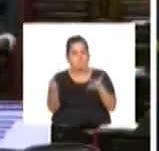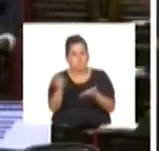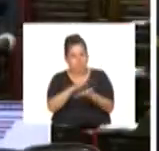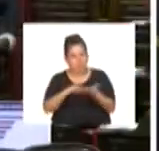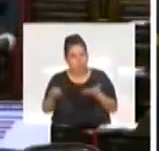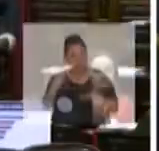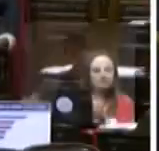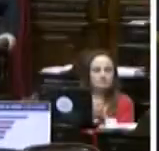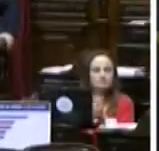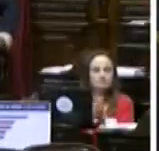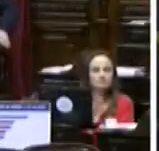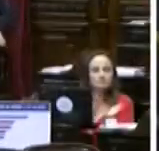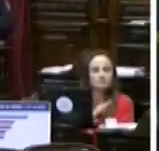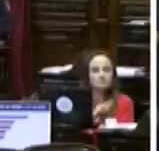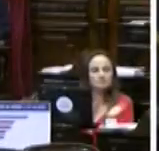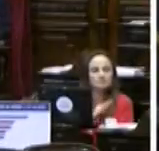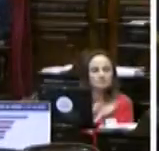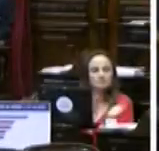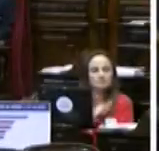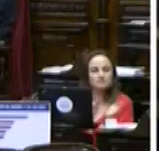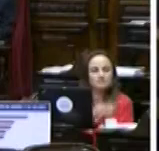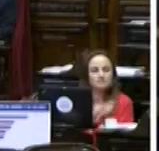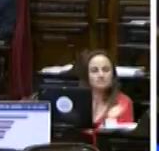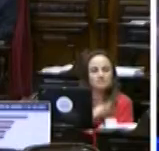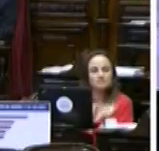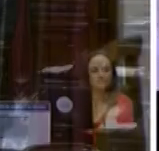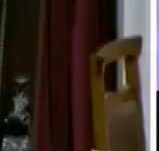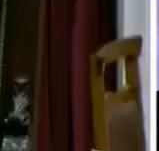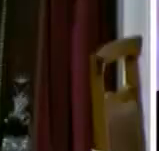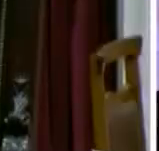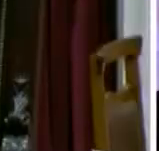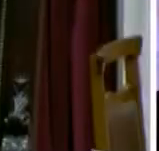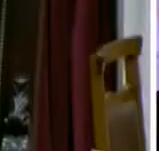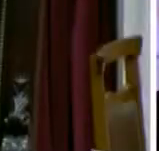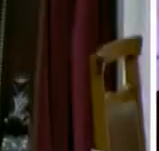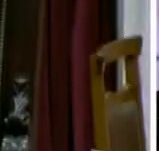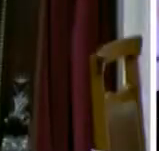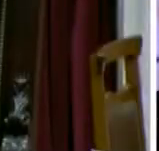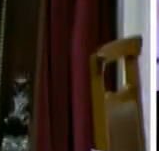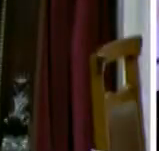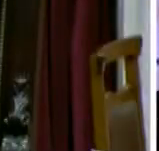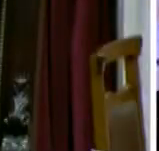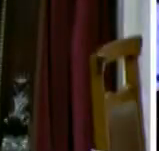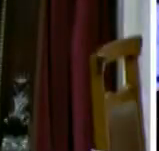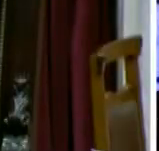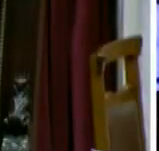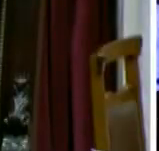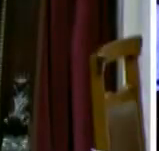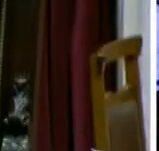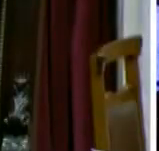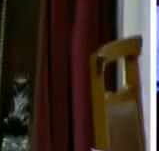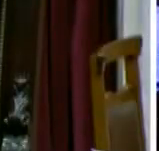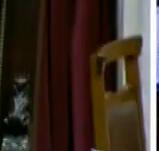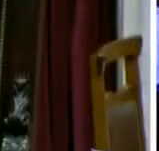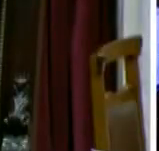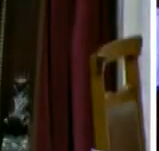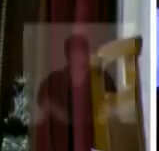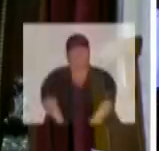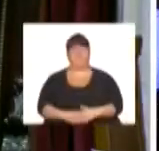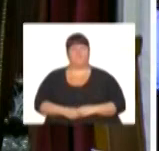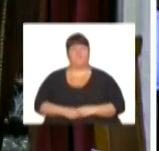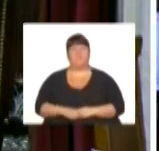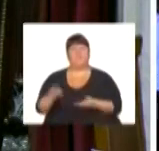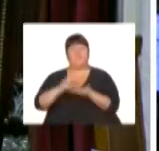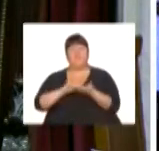los inversores para venir y más que brotes verdes hay crecimiento, digamos, no está para